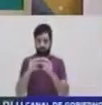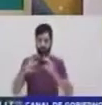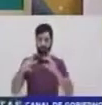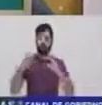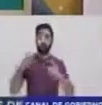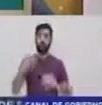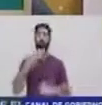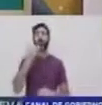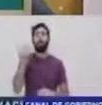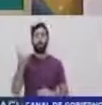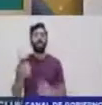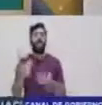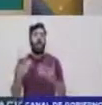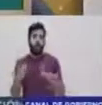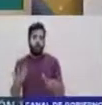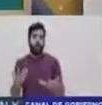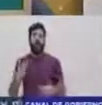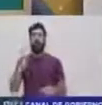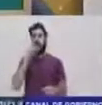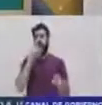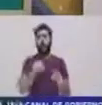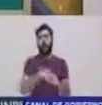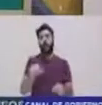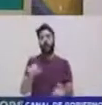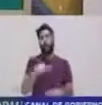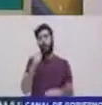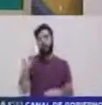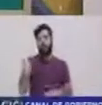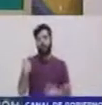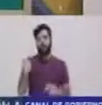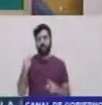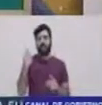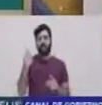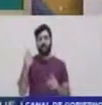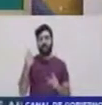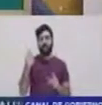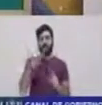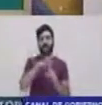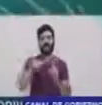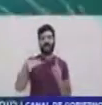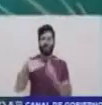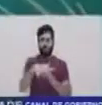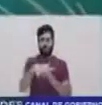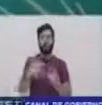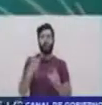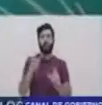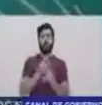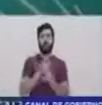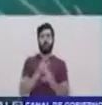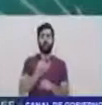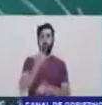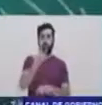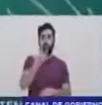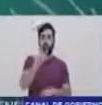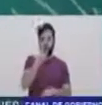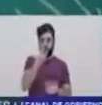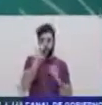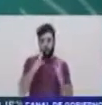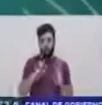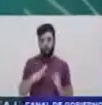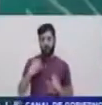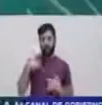persona. Hay otro tipo de situación en la cual se extraen células madre que corresponde a la extracción en la médula